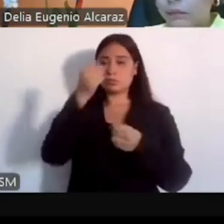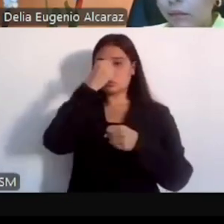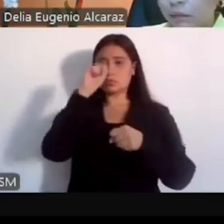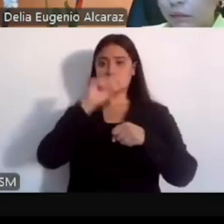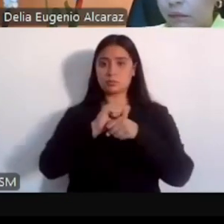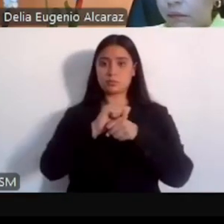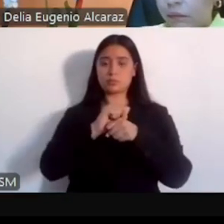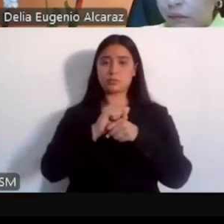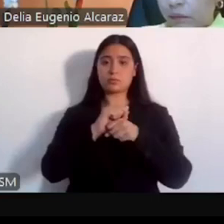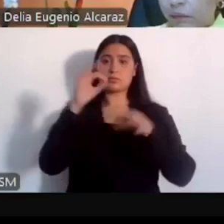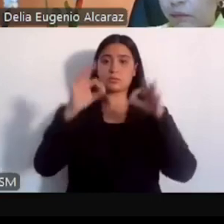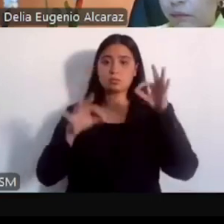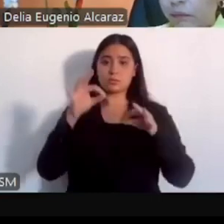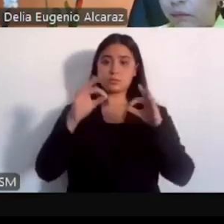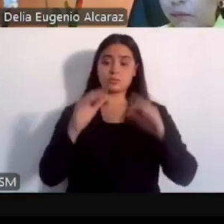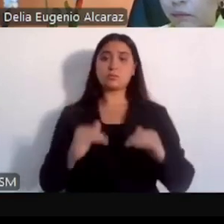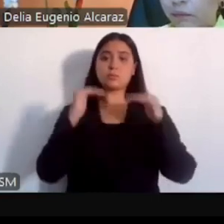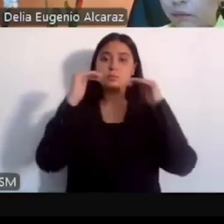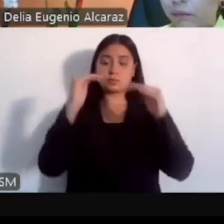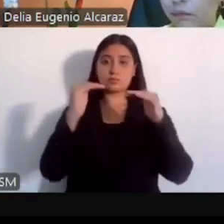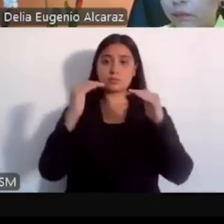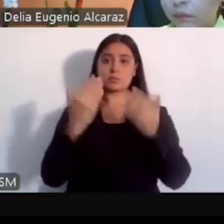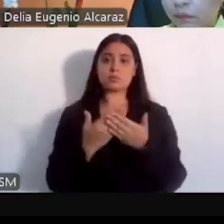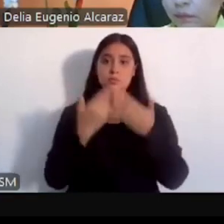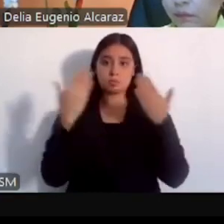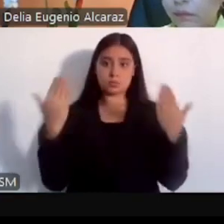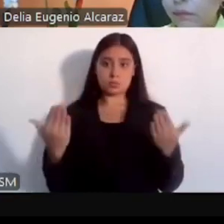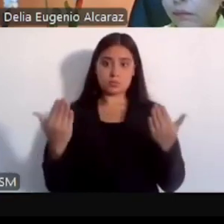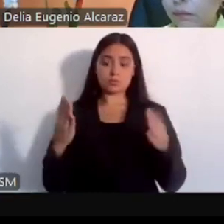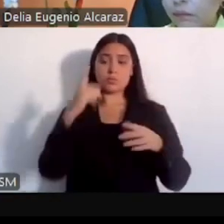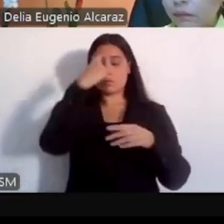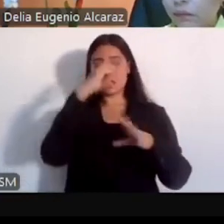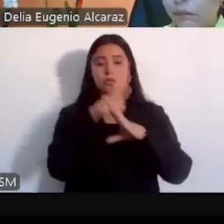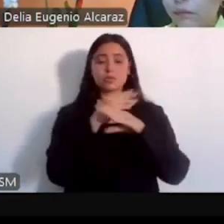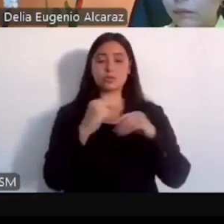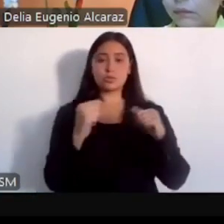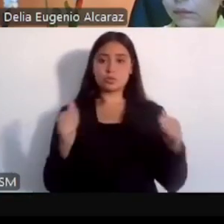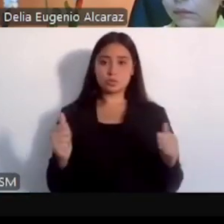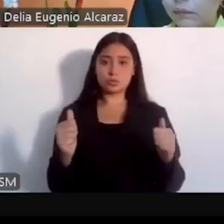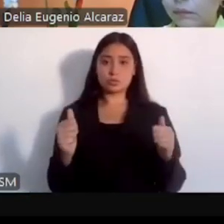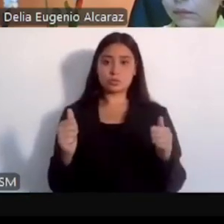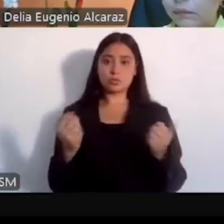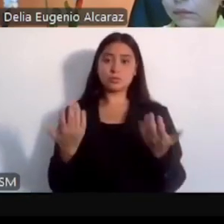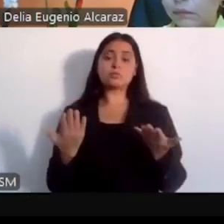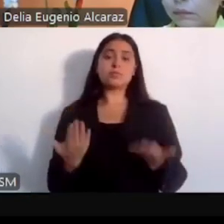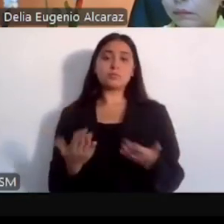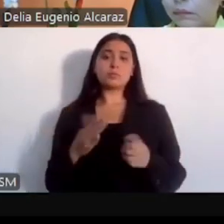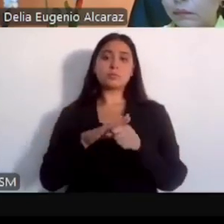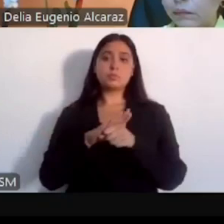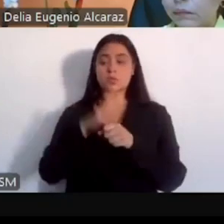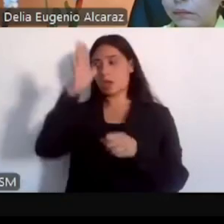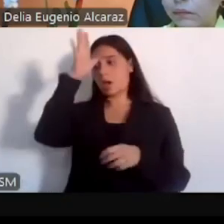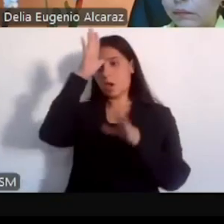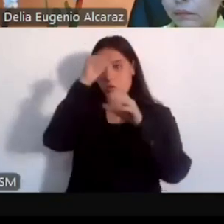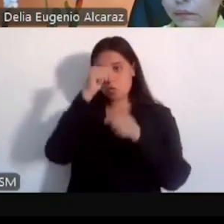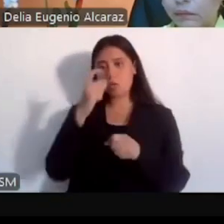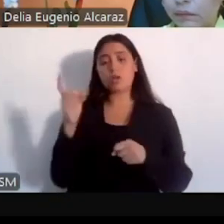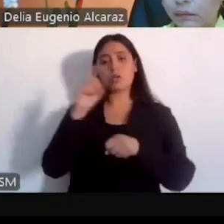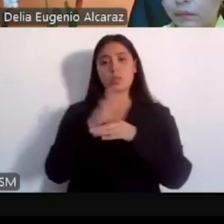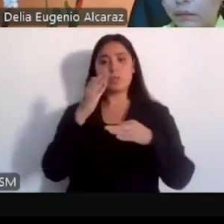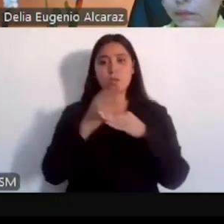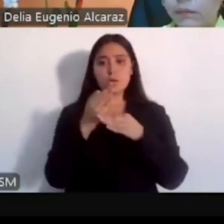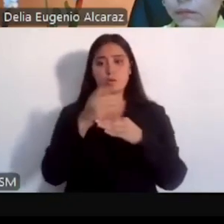magistradas magistrado en la presente sesión de resolución los eh acuerdos los puntos